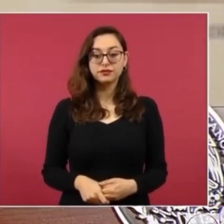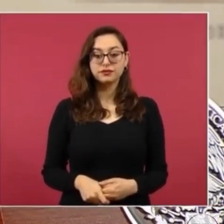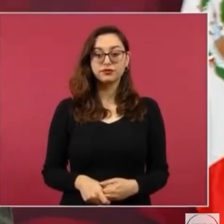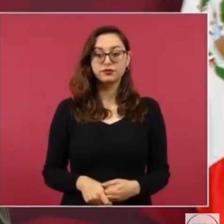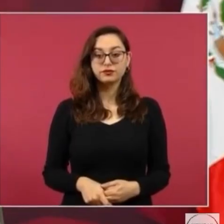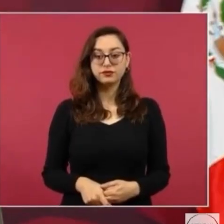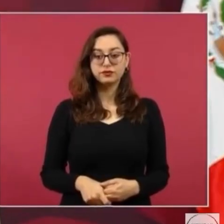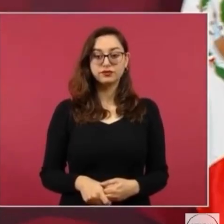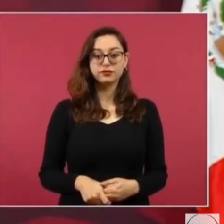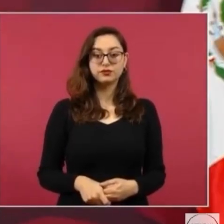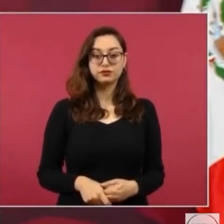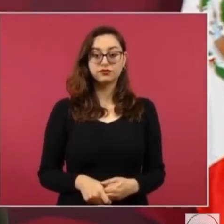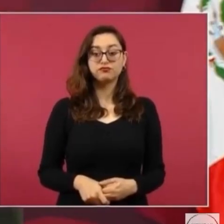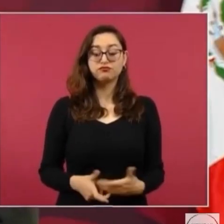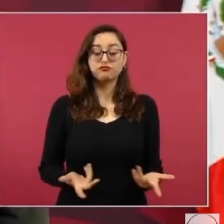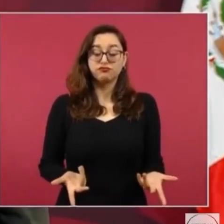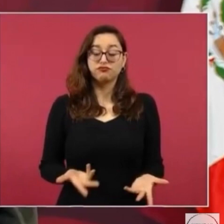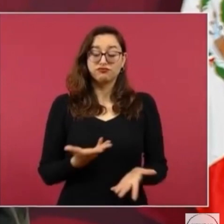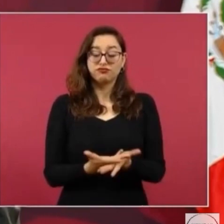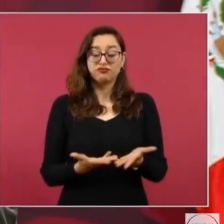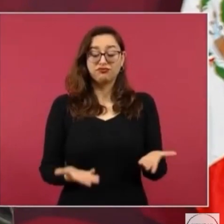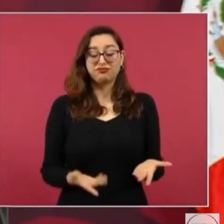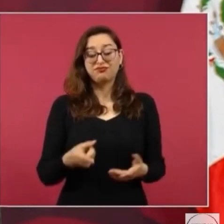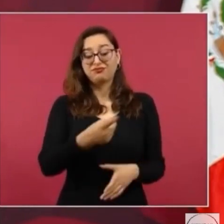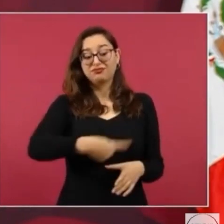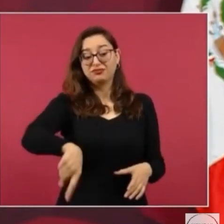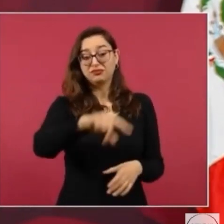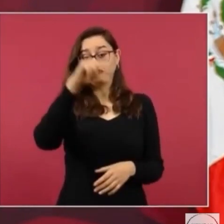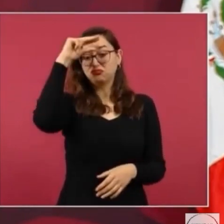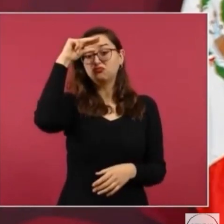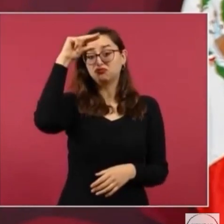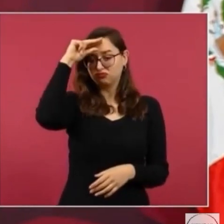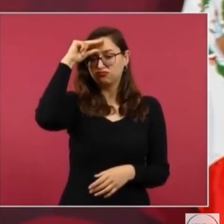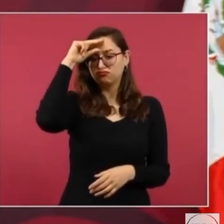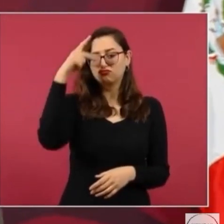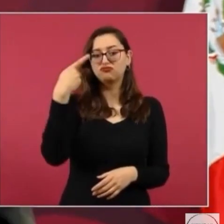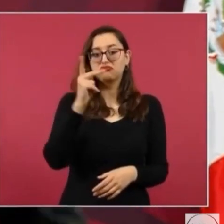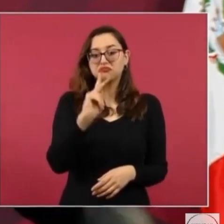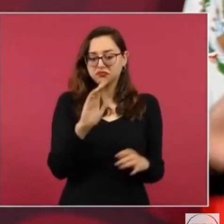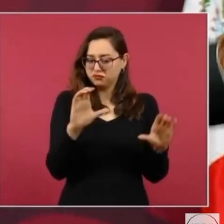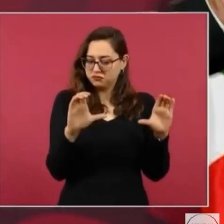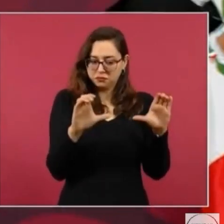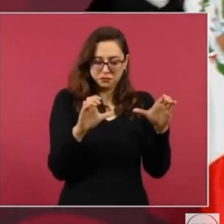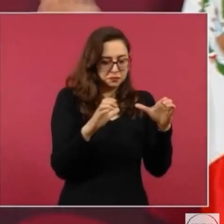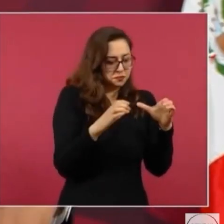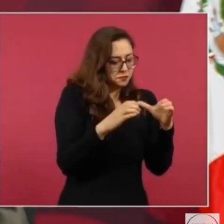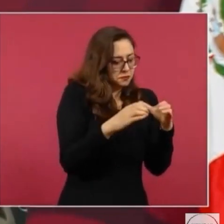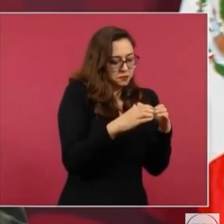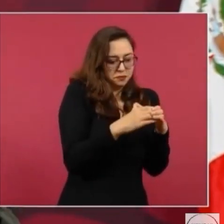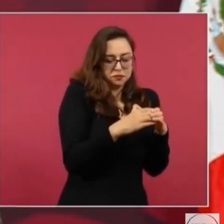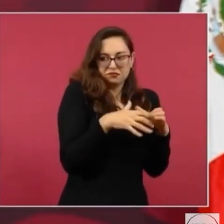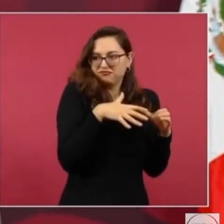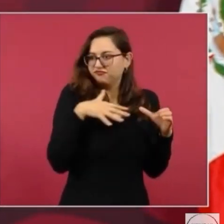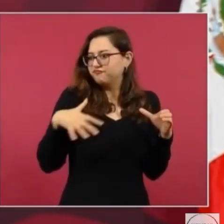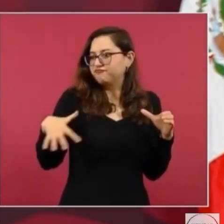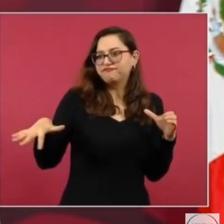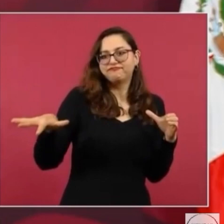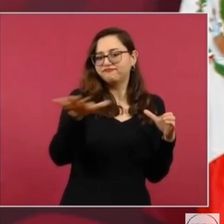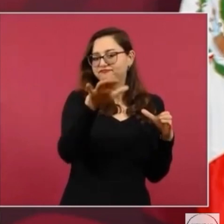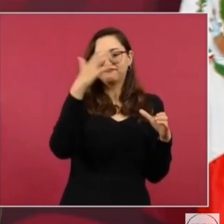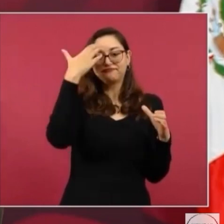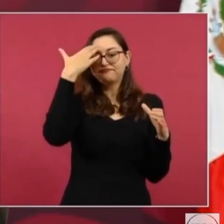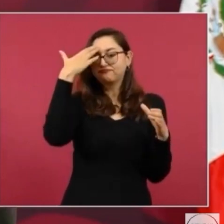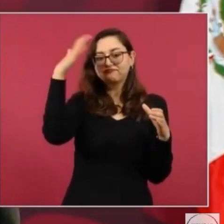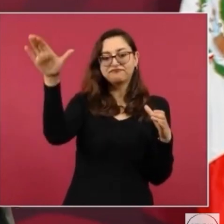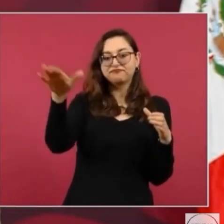esa es la intelectualidad orgánica que se tiene y esa la estamos enfrentando ahora,